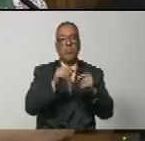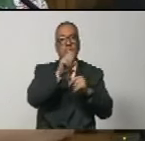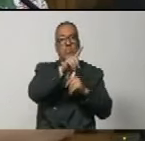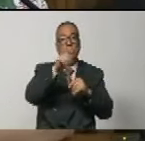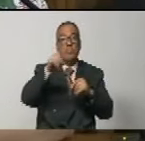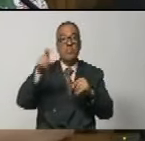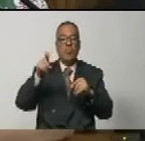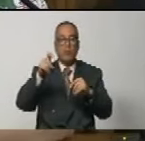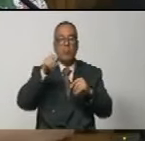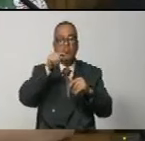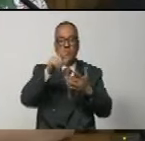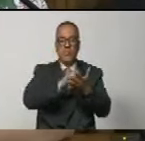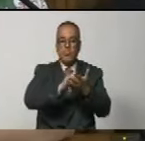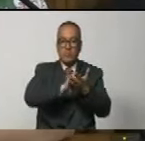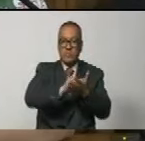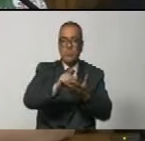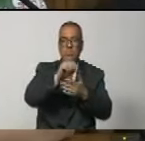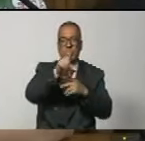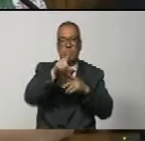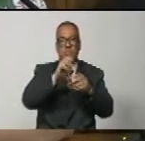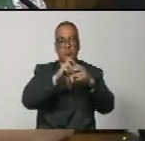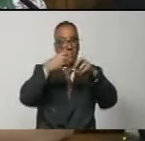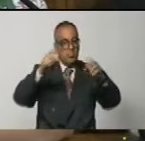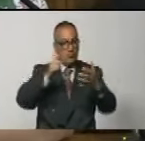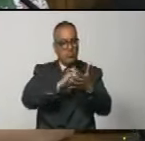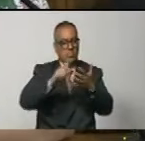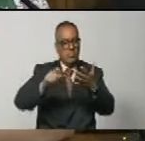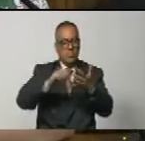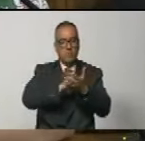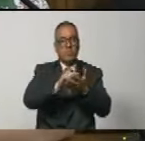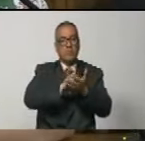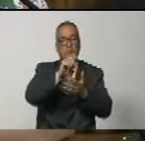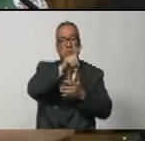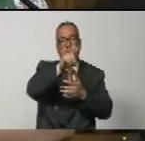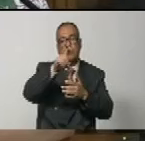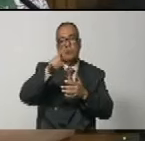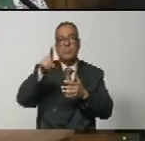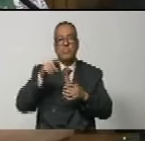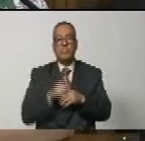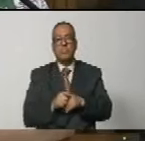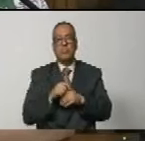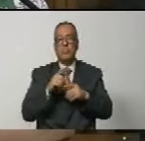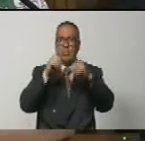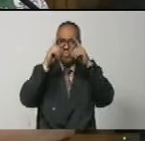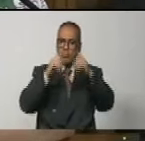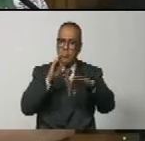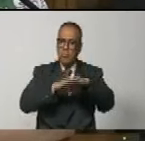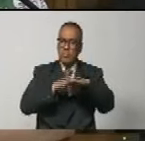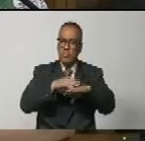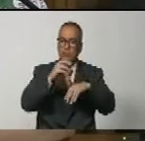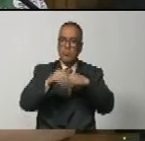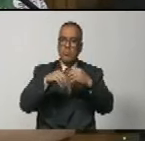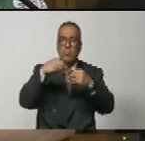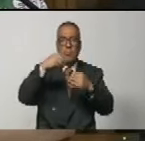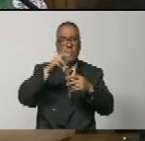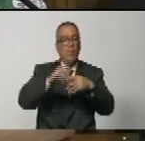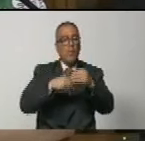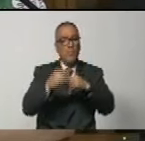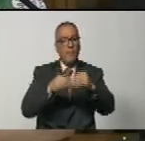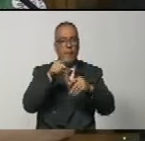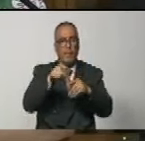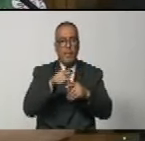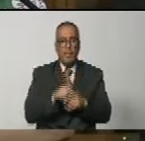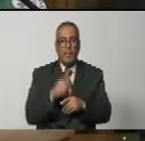111, el cual queda redactado en los siguientes términos. Artículo 111. Si de los hechos y circunstancias objeto